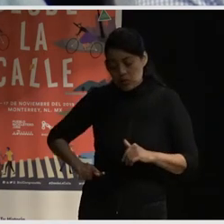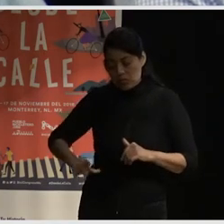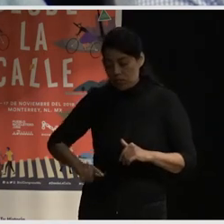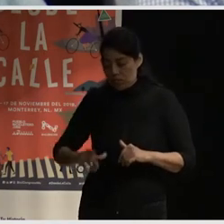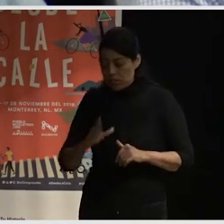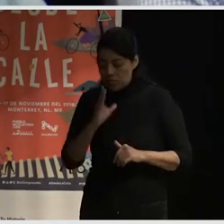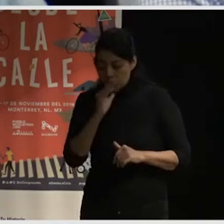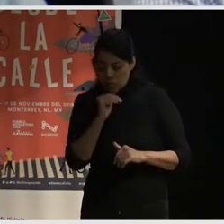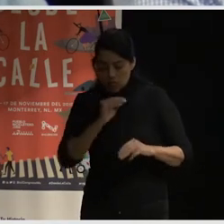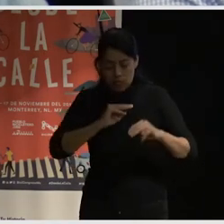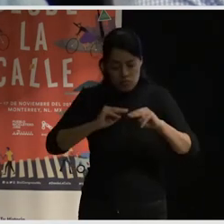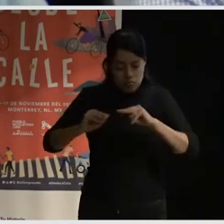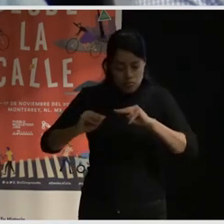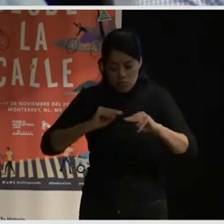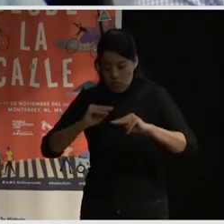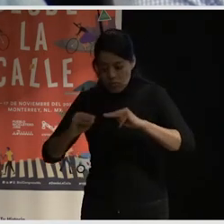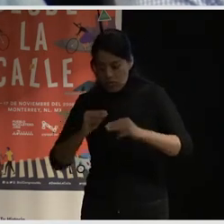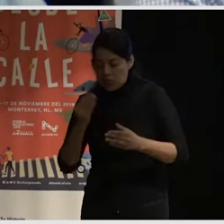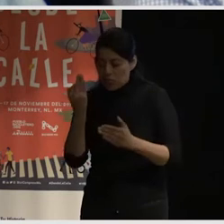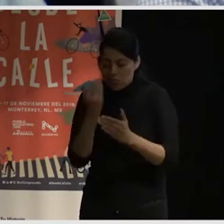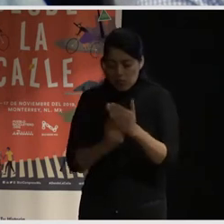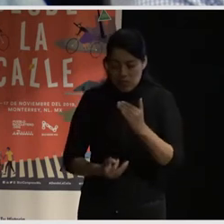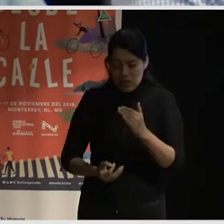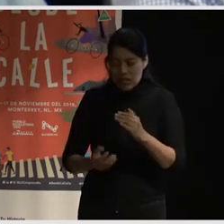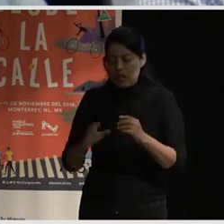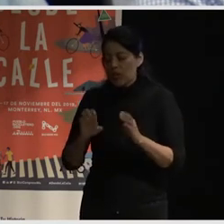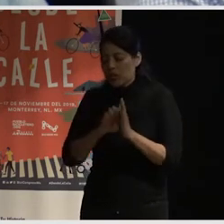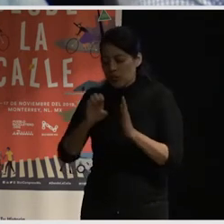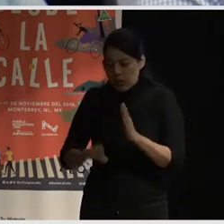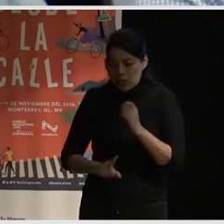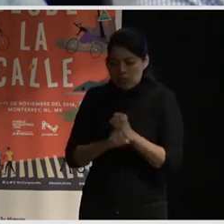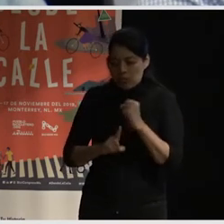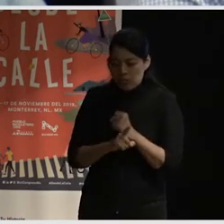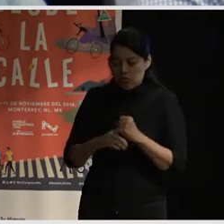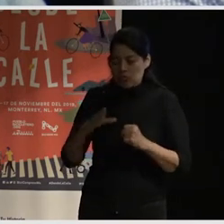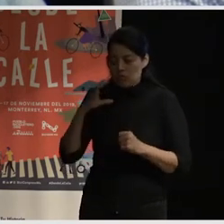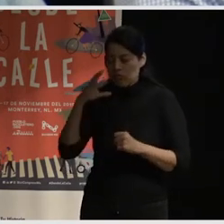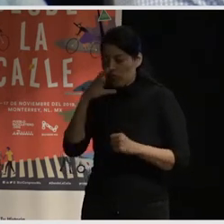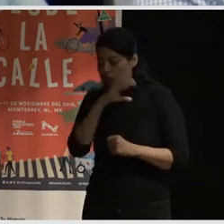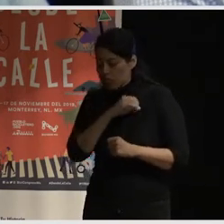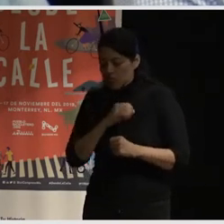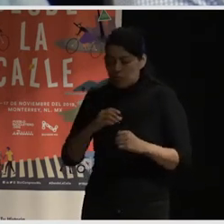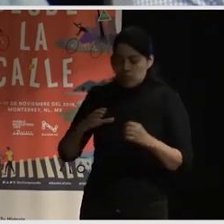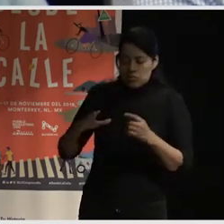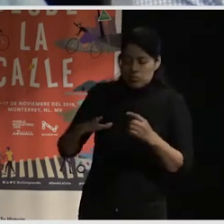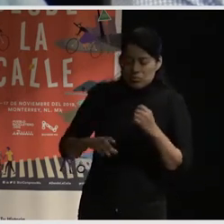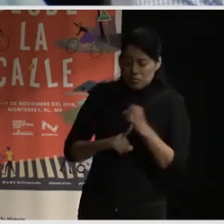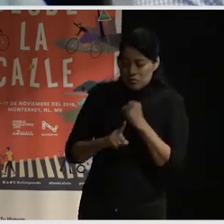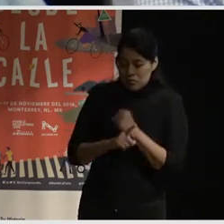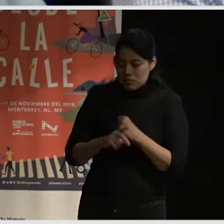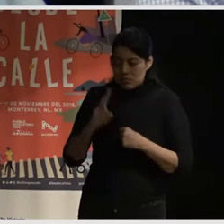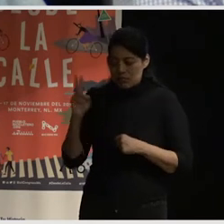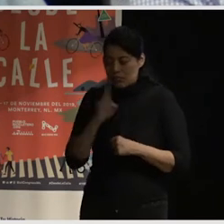se van a mover al nivel en que lo deben hacer hablo a nivel crisis climática a nivel crisis de calidad del aire si no tienen los